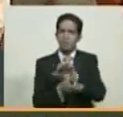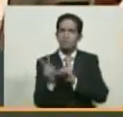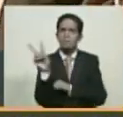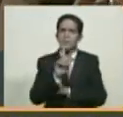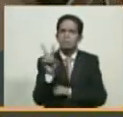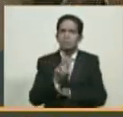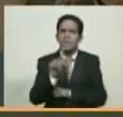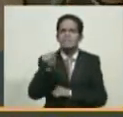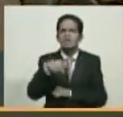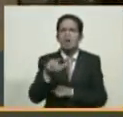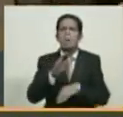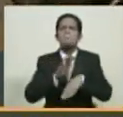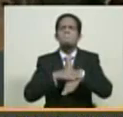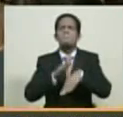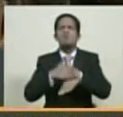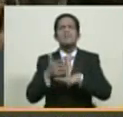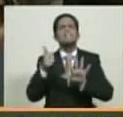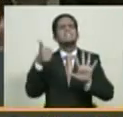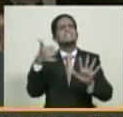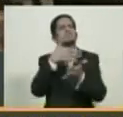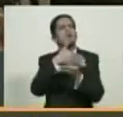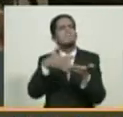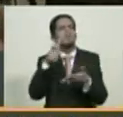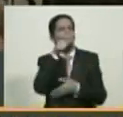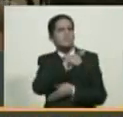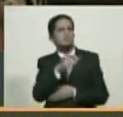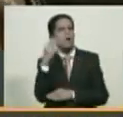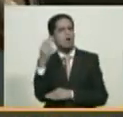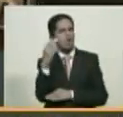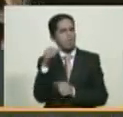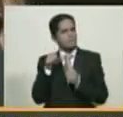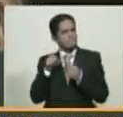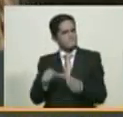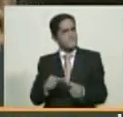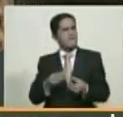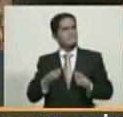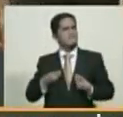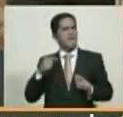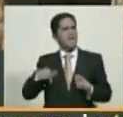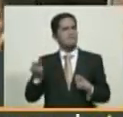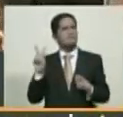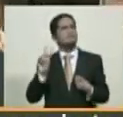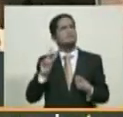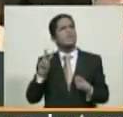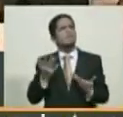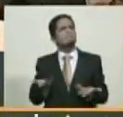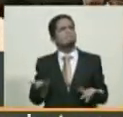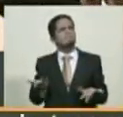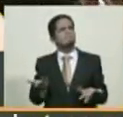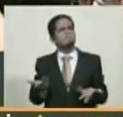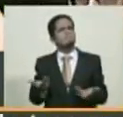qué los 5.600.000 colombianos decidieron quedarse a vivir en esta crisis humanitaria?